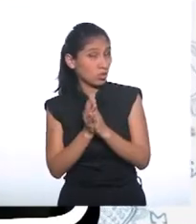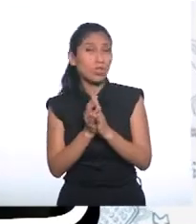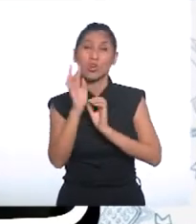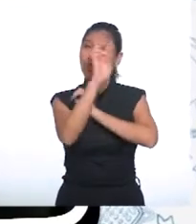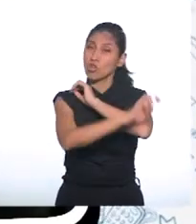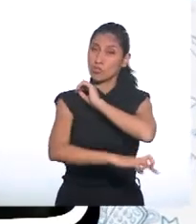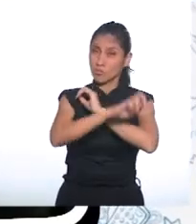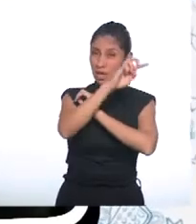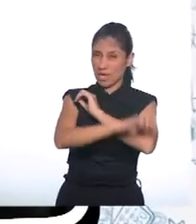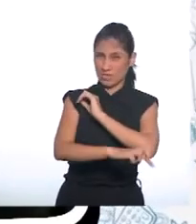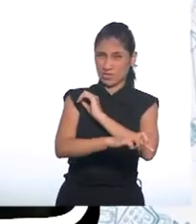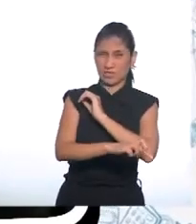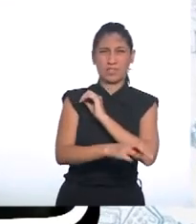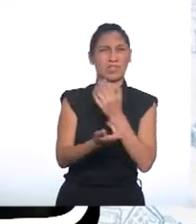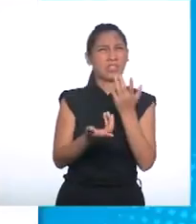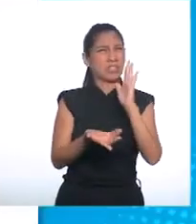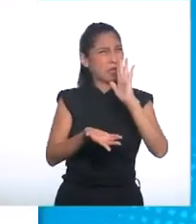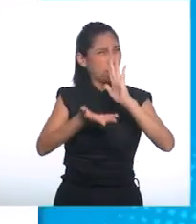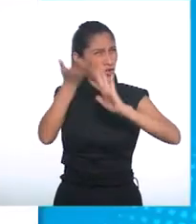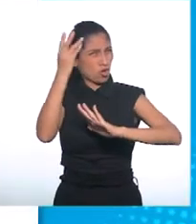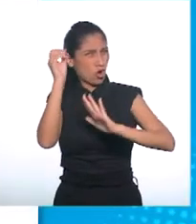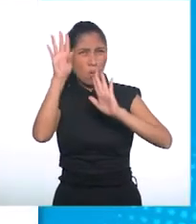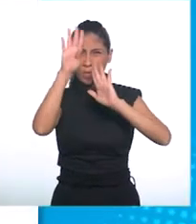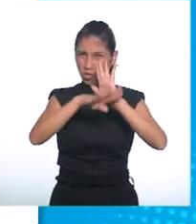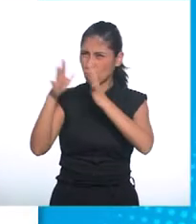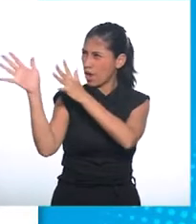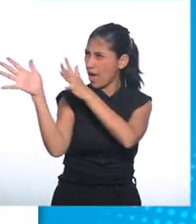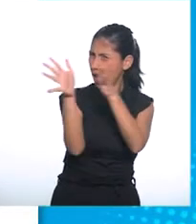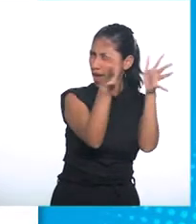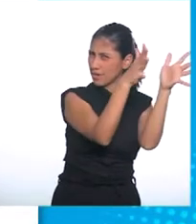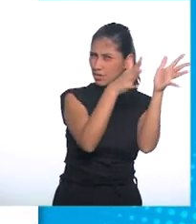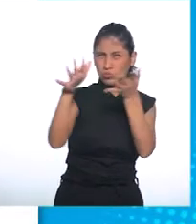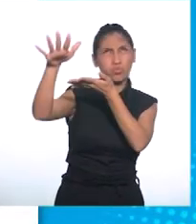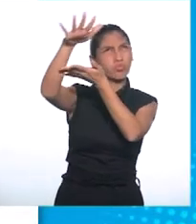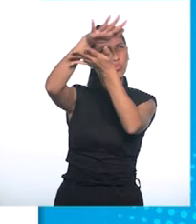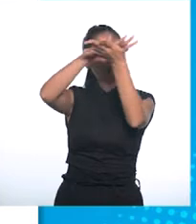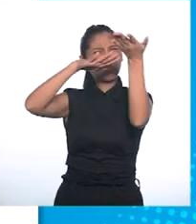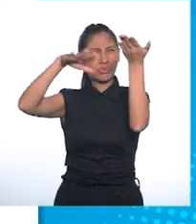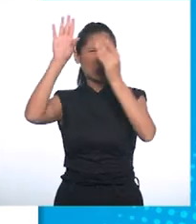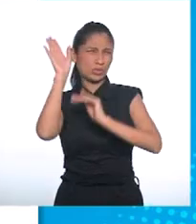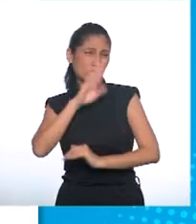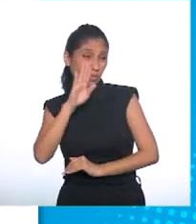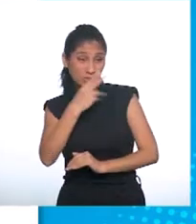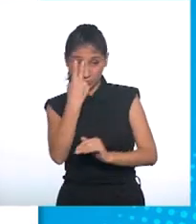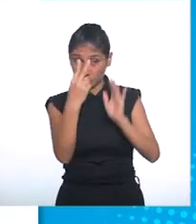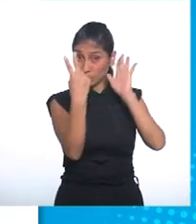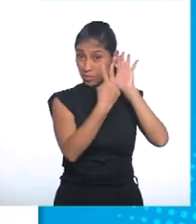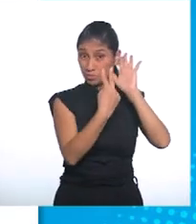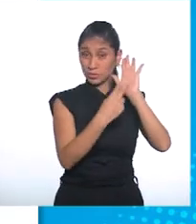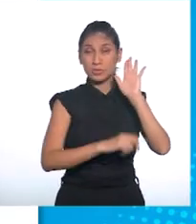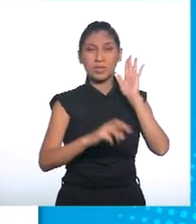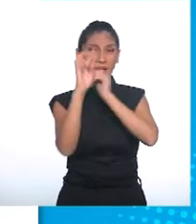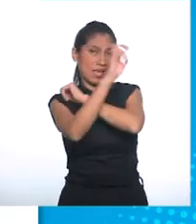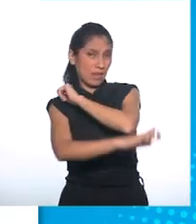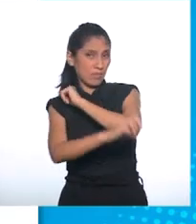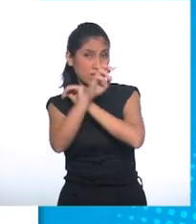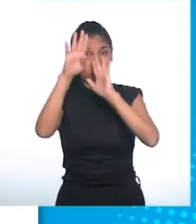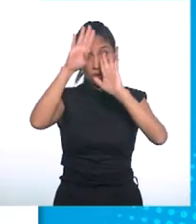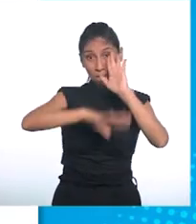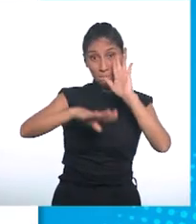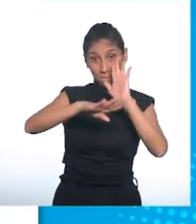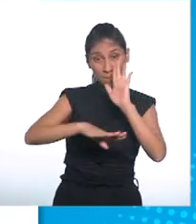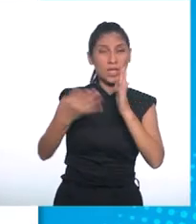con mayor o menor aire contaminado? Si nos enfocamos en el gráfico, el país de la región con menos contaminación